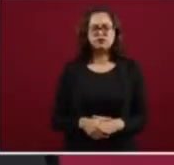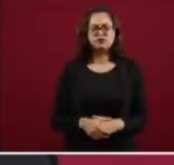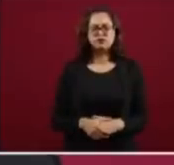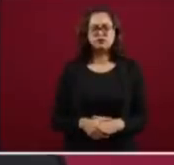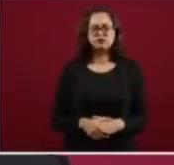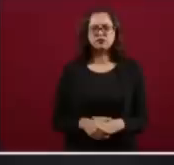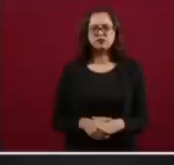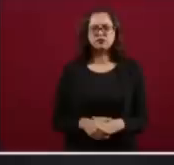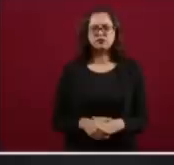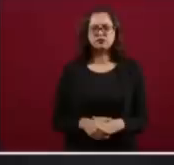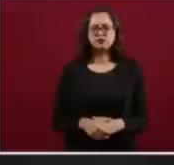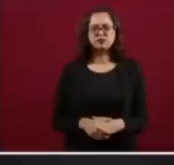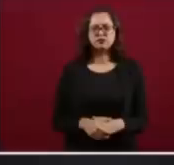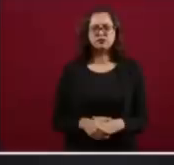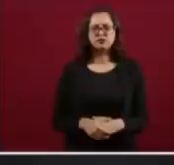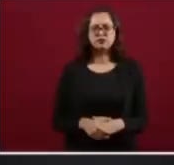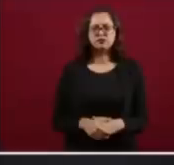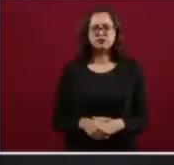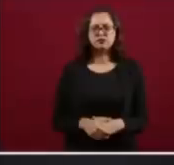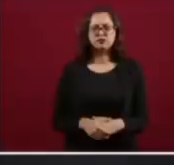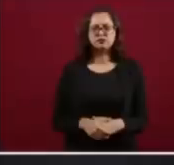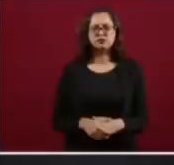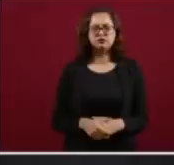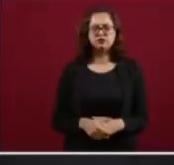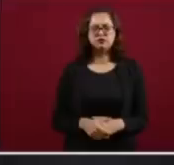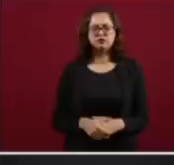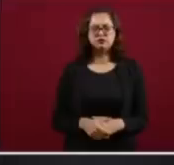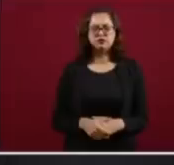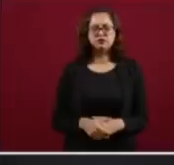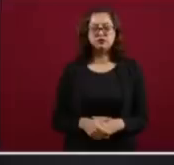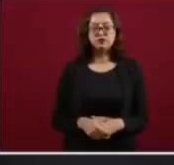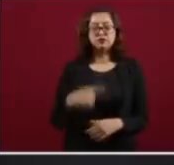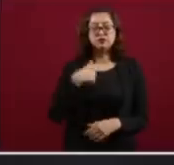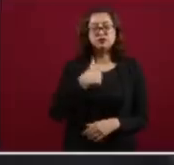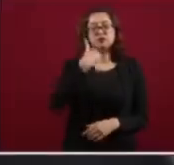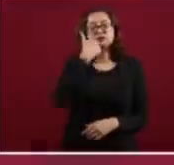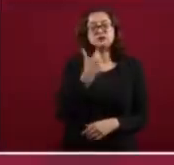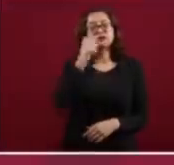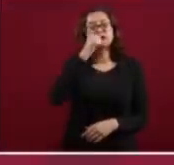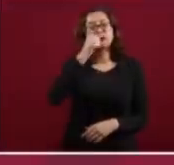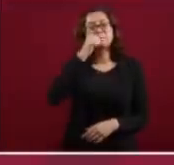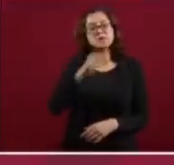yo quisiera que recuerden así